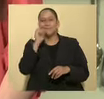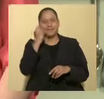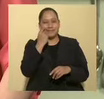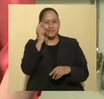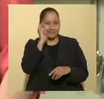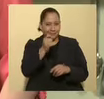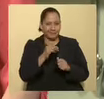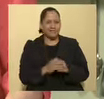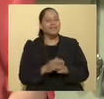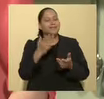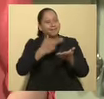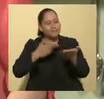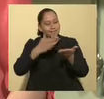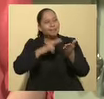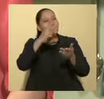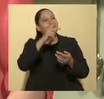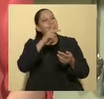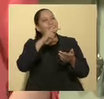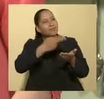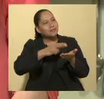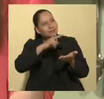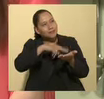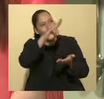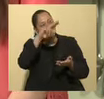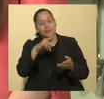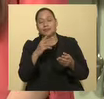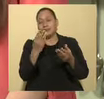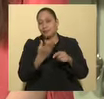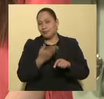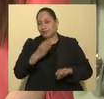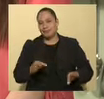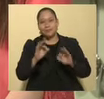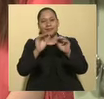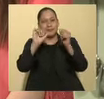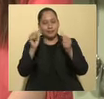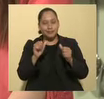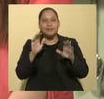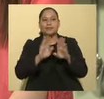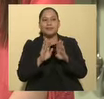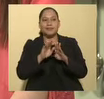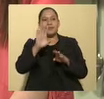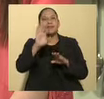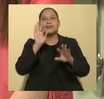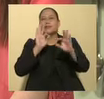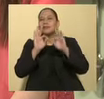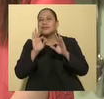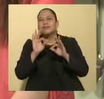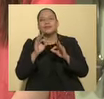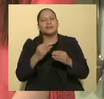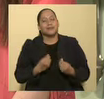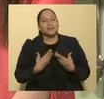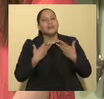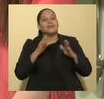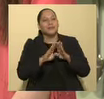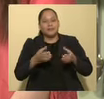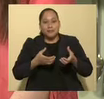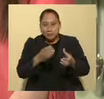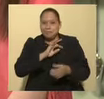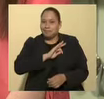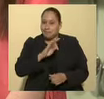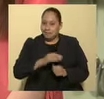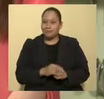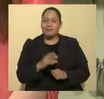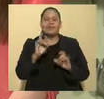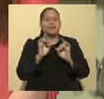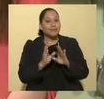ver los talleres de pintura. Qué importante es el arte y qué mejor manera de encontrar la inspiración al hacerlo al aire libre. De